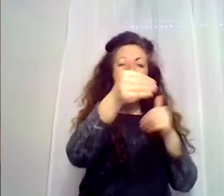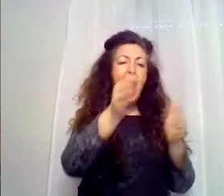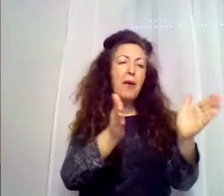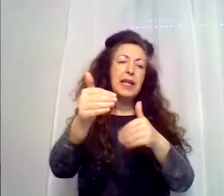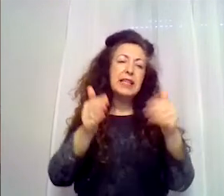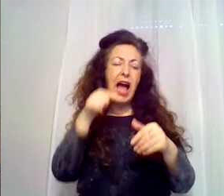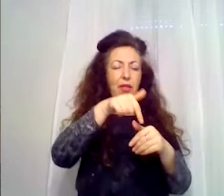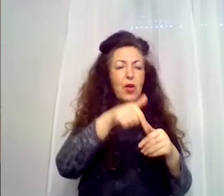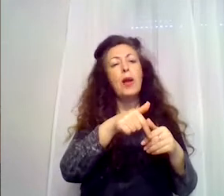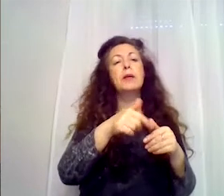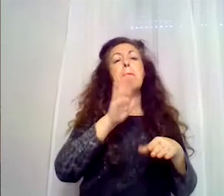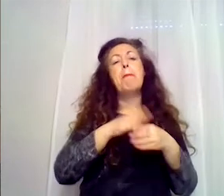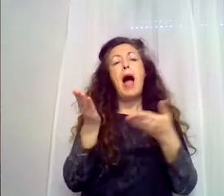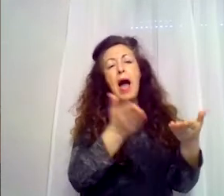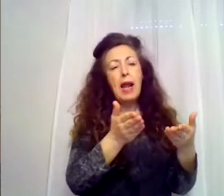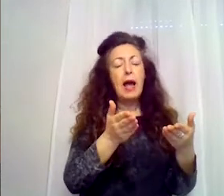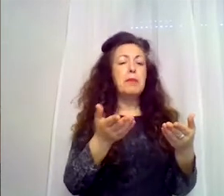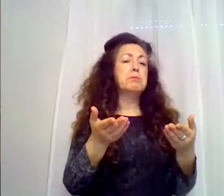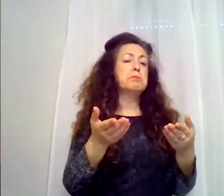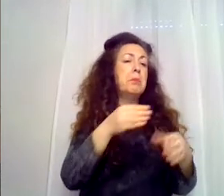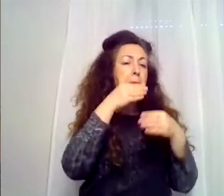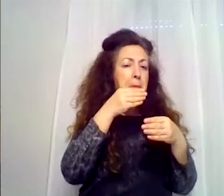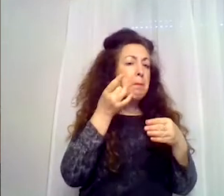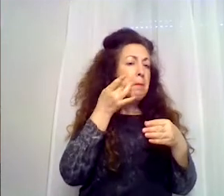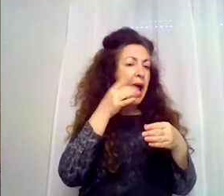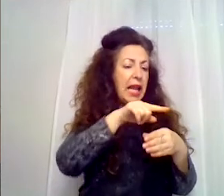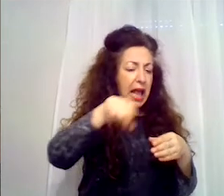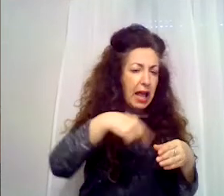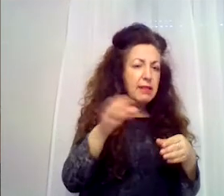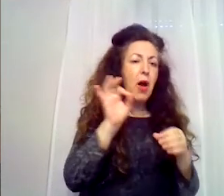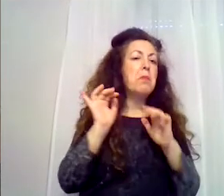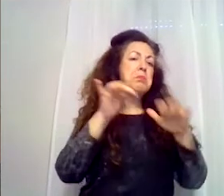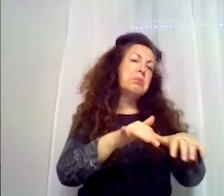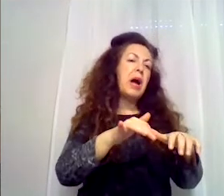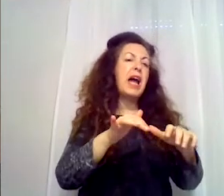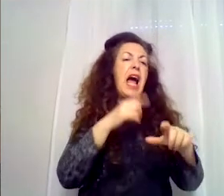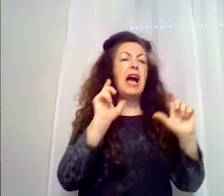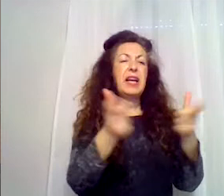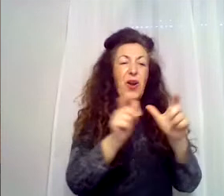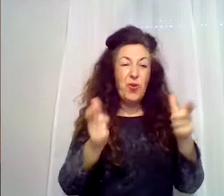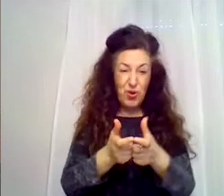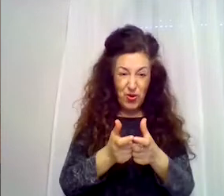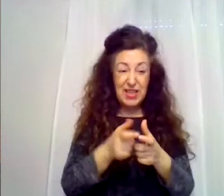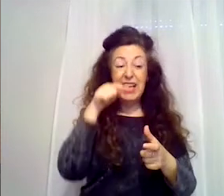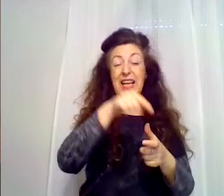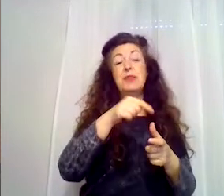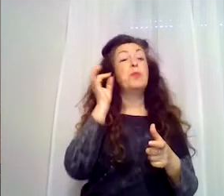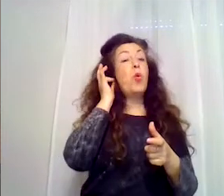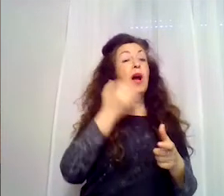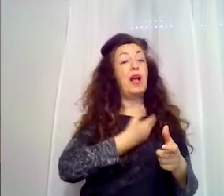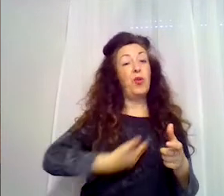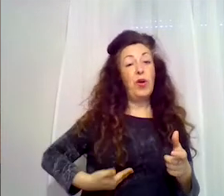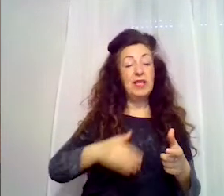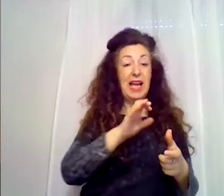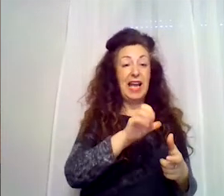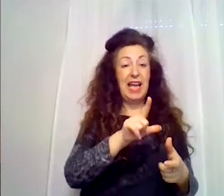1593, él estaba en una casa a veces se ha llamado taberna, pero no es una taberna,